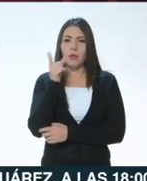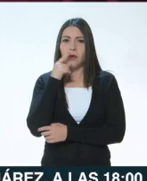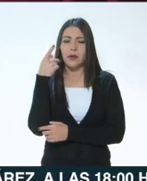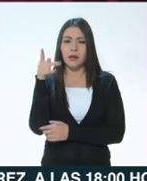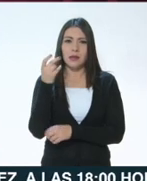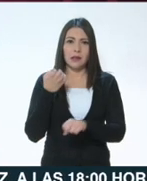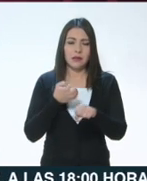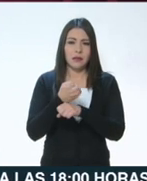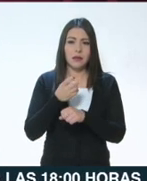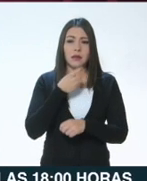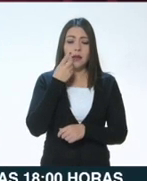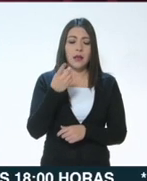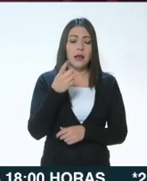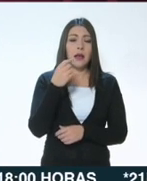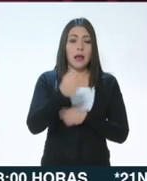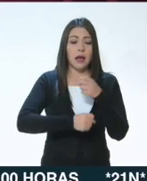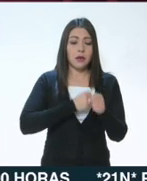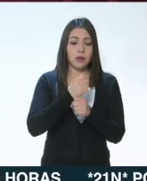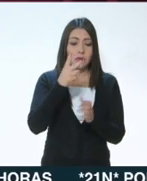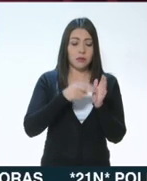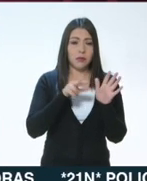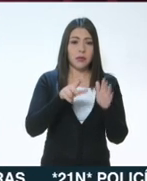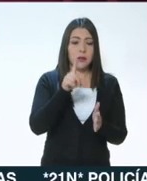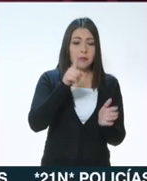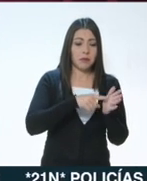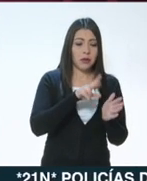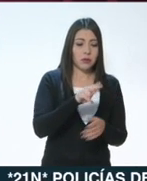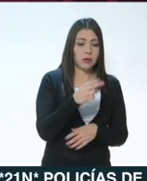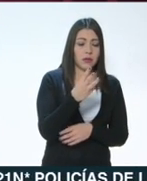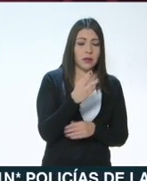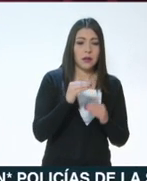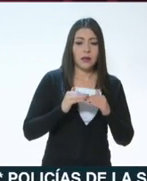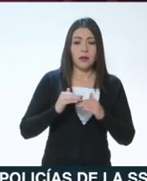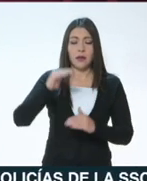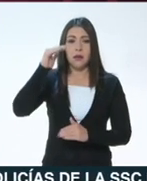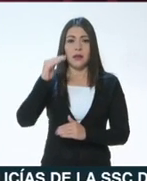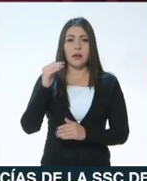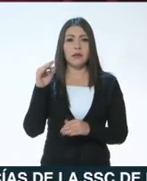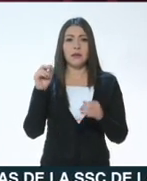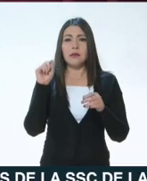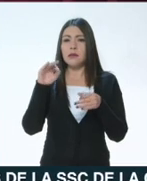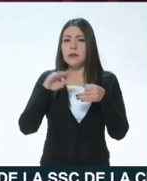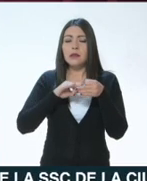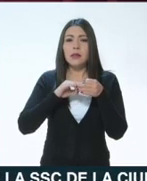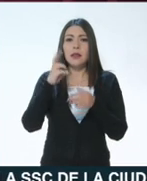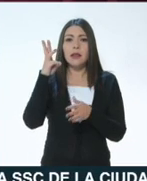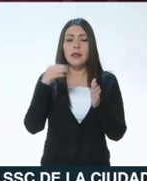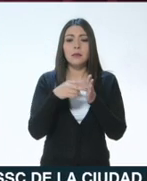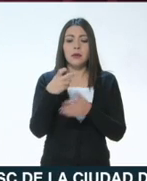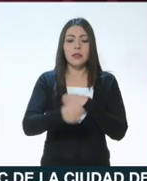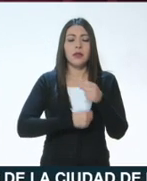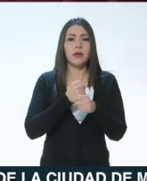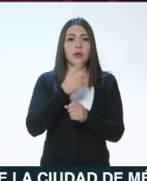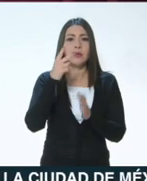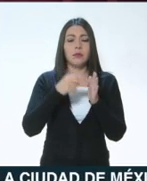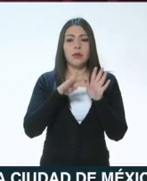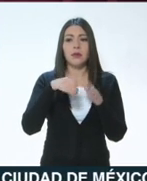pasaron de 1,083 en 2018 a casi 3,000 en este 2019, lo que representa un incremento